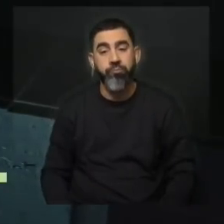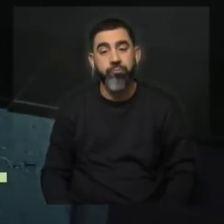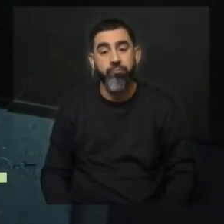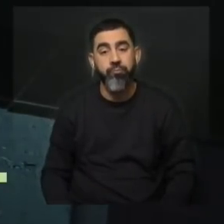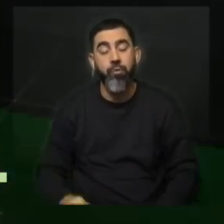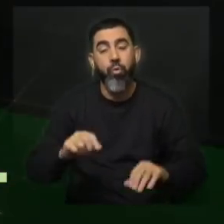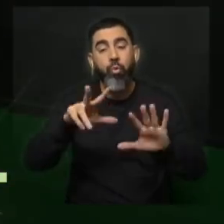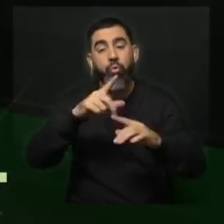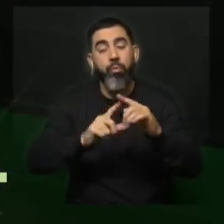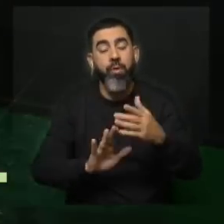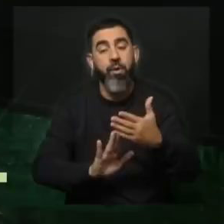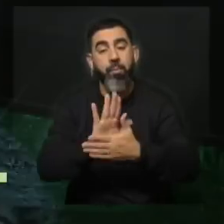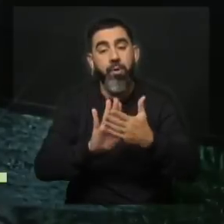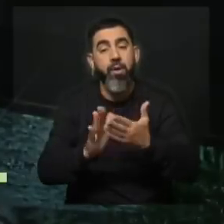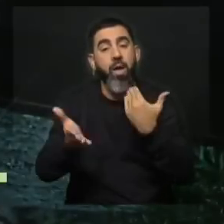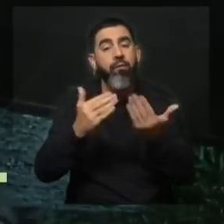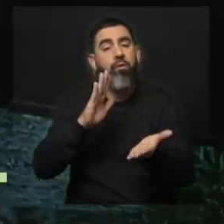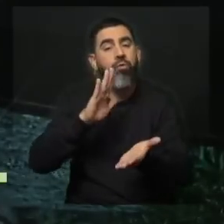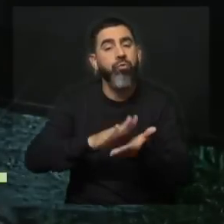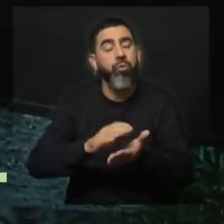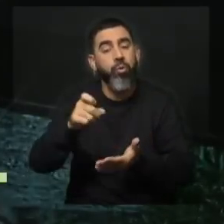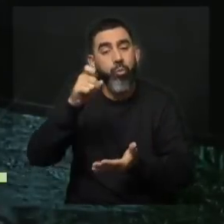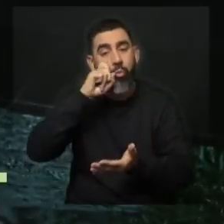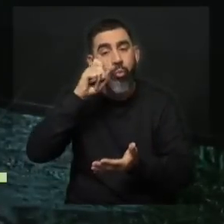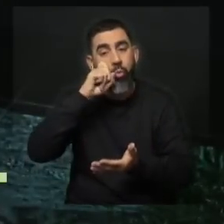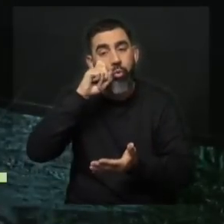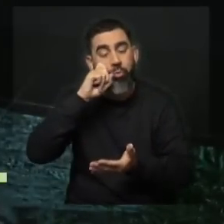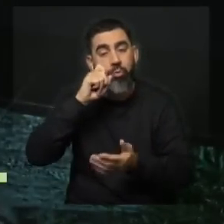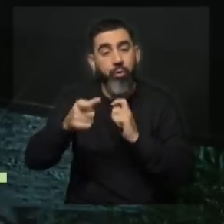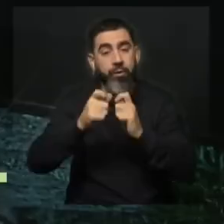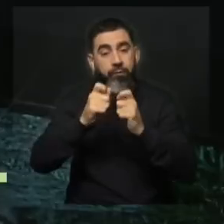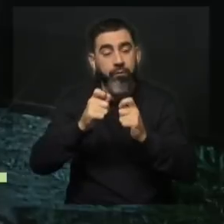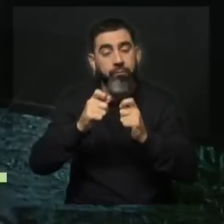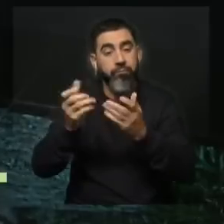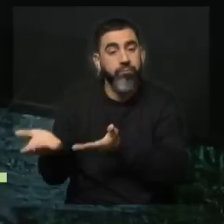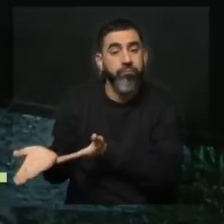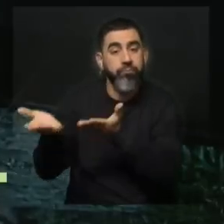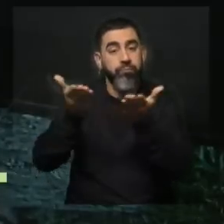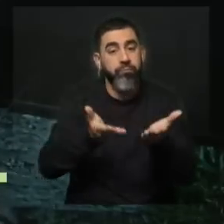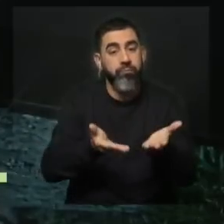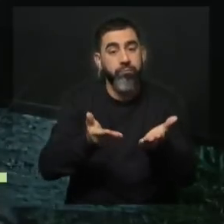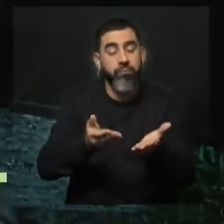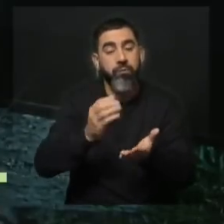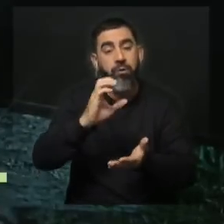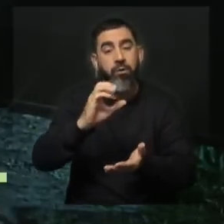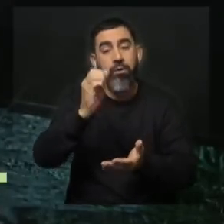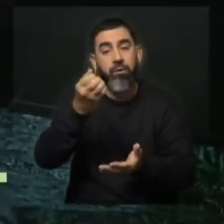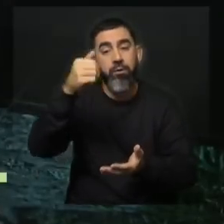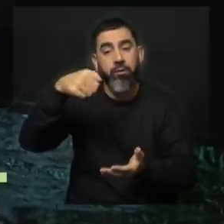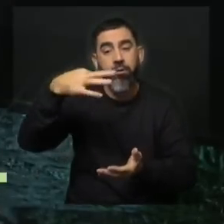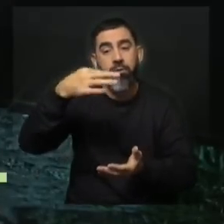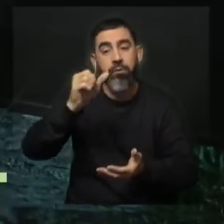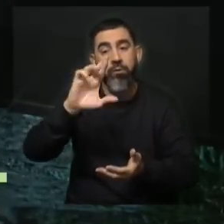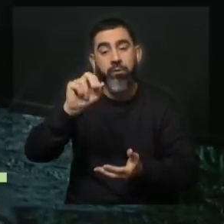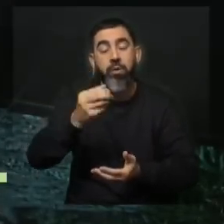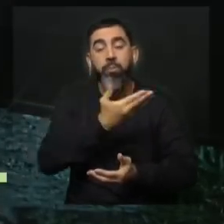informativo sobre las ocho y media de la mañana vamos a estar hablando de turismo nuestra entrevista central sí estaremos recibiendo a Marina cantera que es bueno